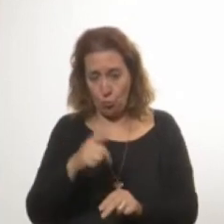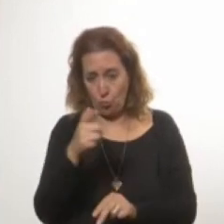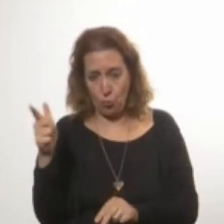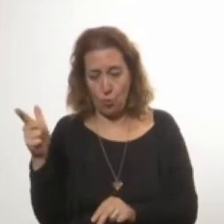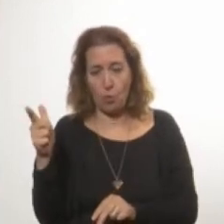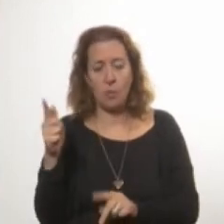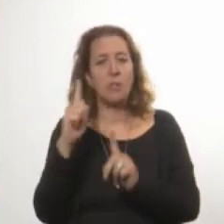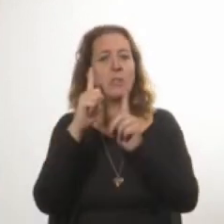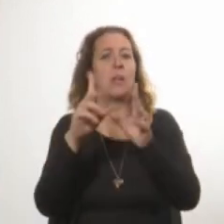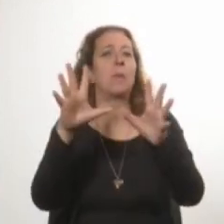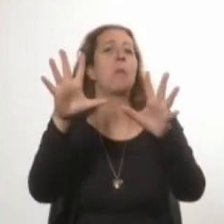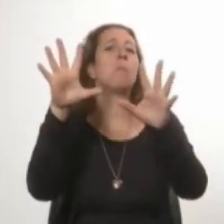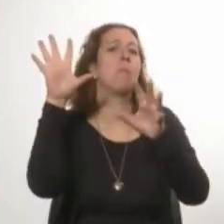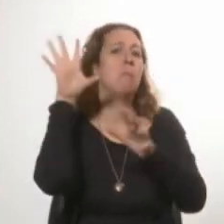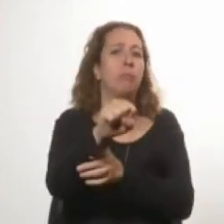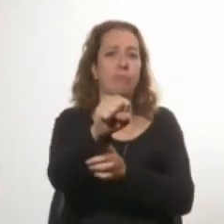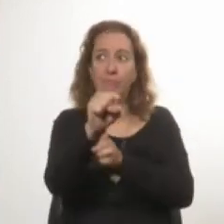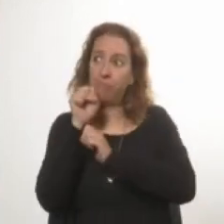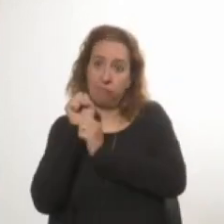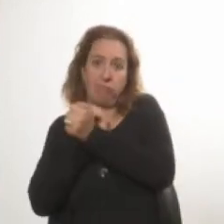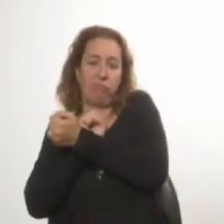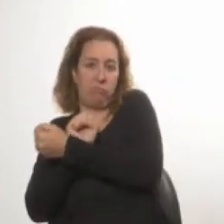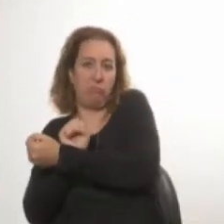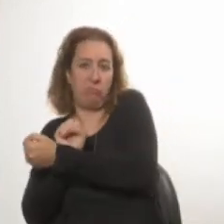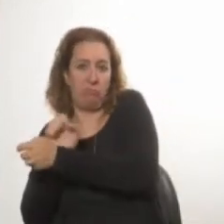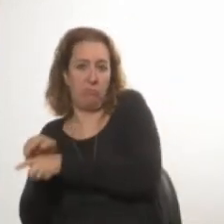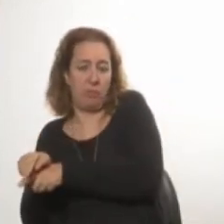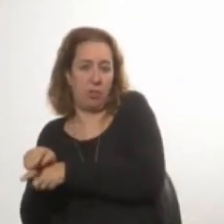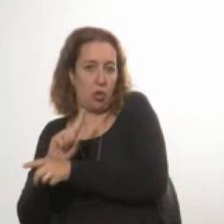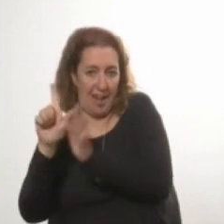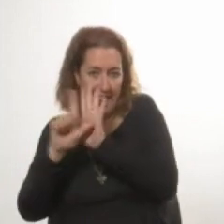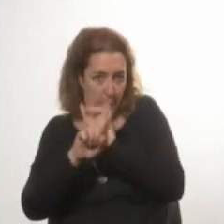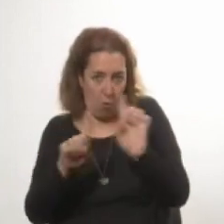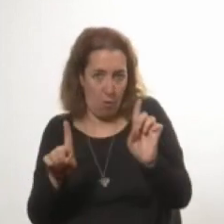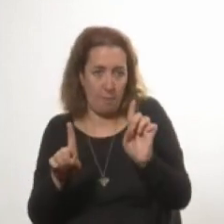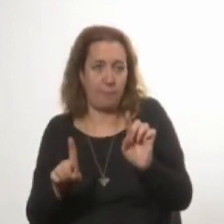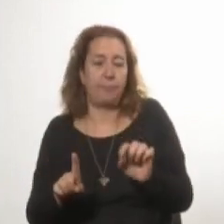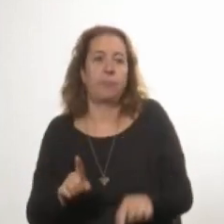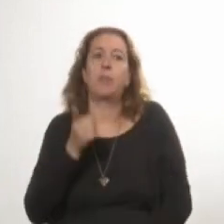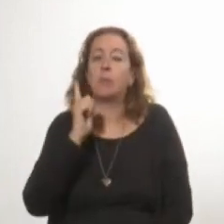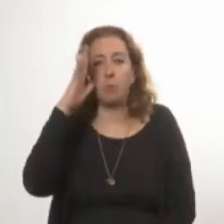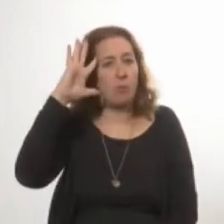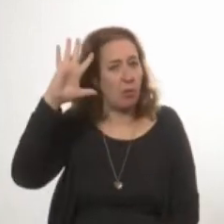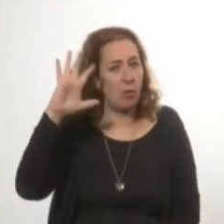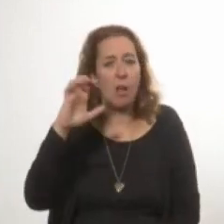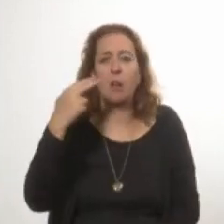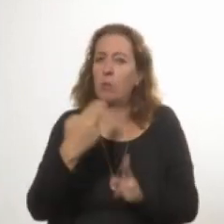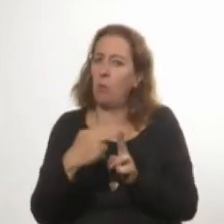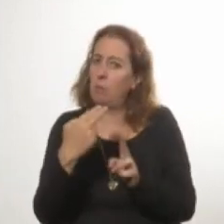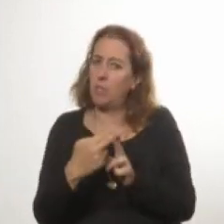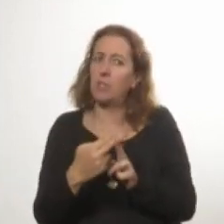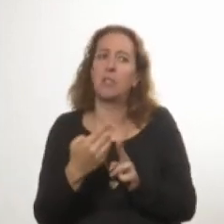en privaciones ilegítimas de la libertad. No podemos olvidar los nombres de Geoffrey Jackson,